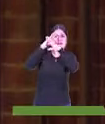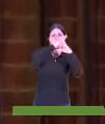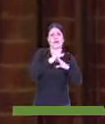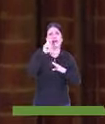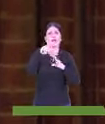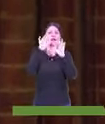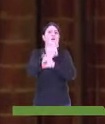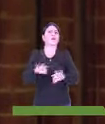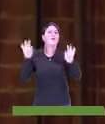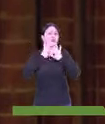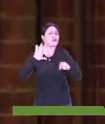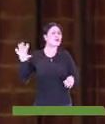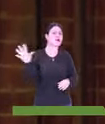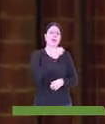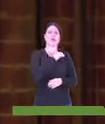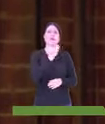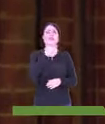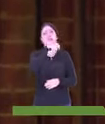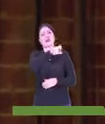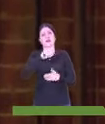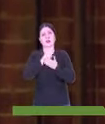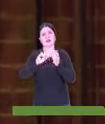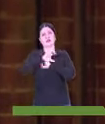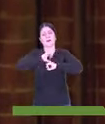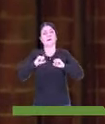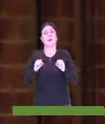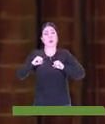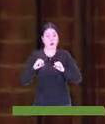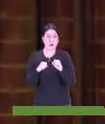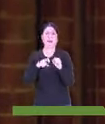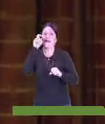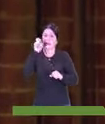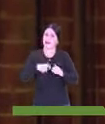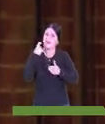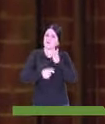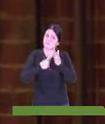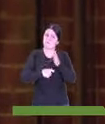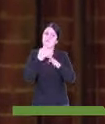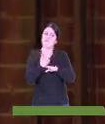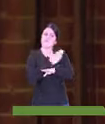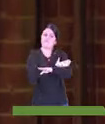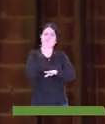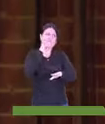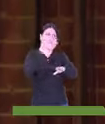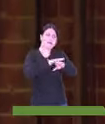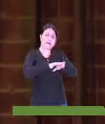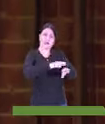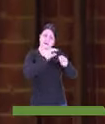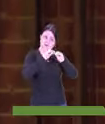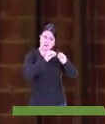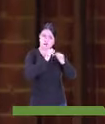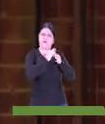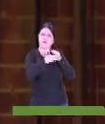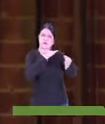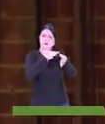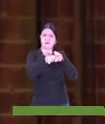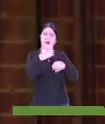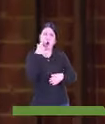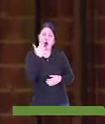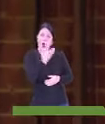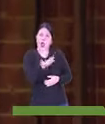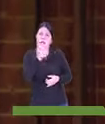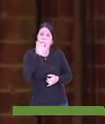nuestros bogotanos, pues tenemos que corregirlos con pedagogía, moviéndonos más fácil todos, diciendo, oiga,